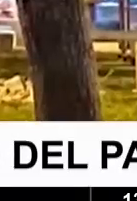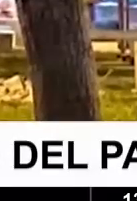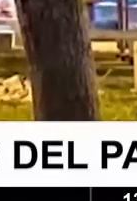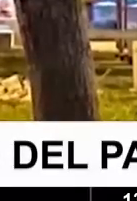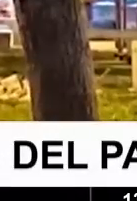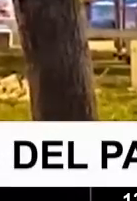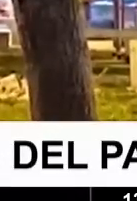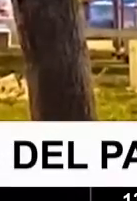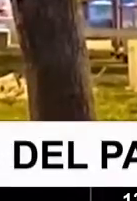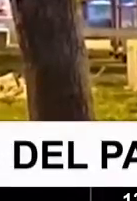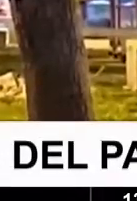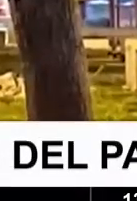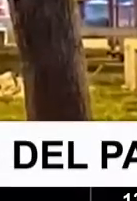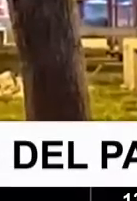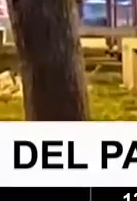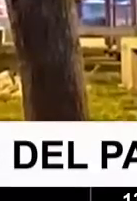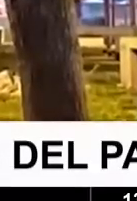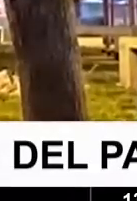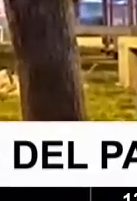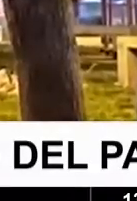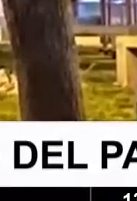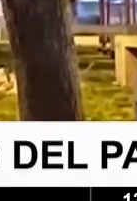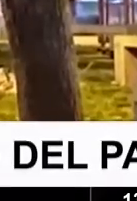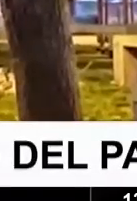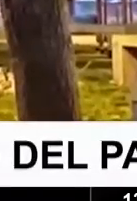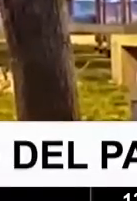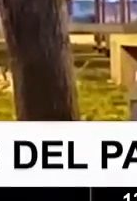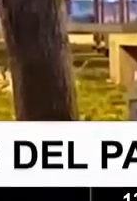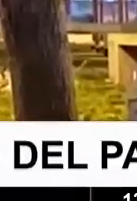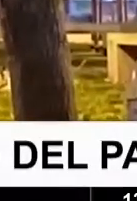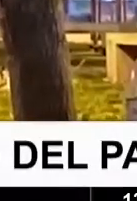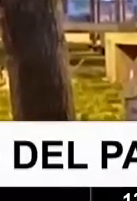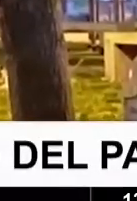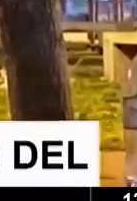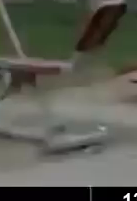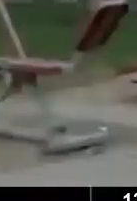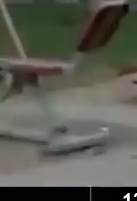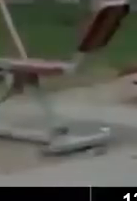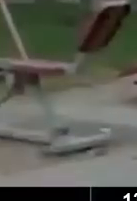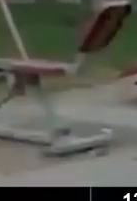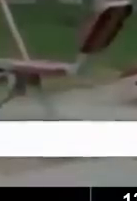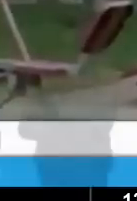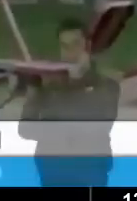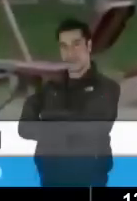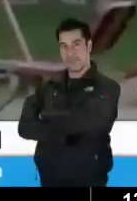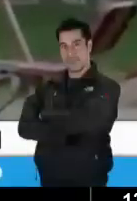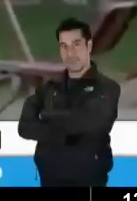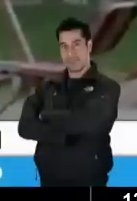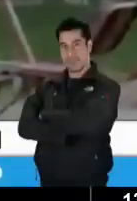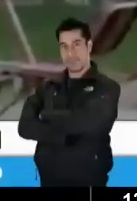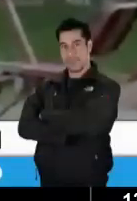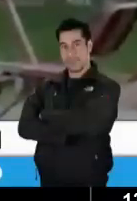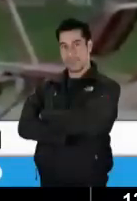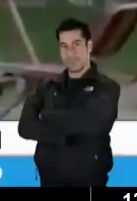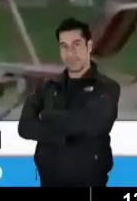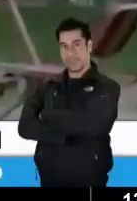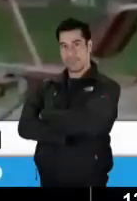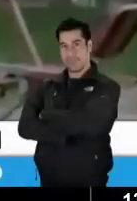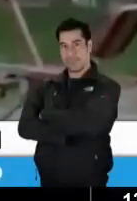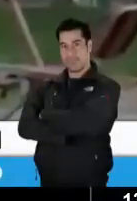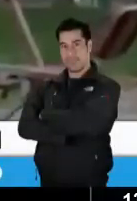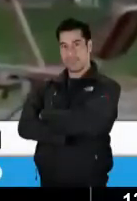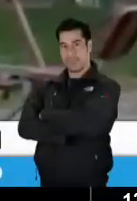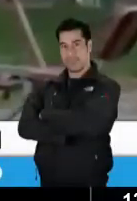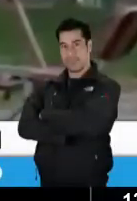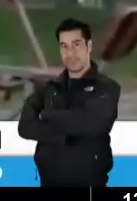presencia estatal completa. Cuando nosotros estábamos muy cerca de este memorial, al lado de una iglesia que